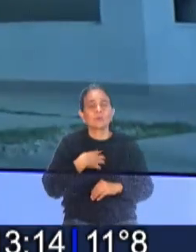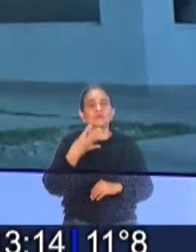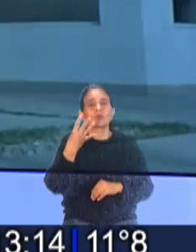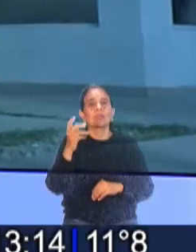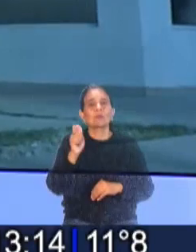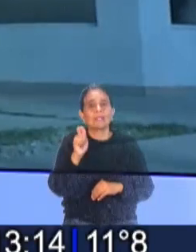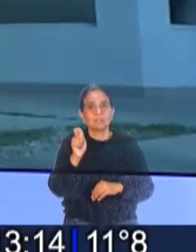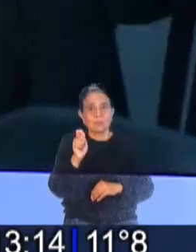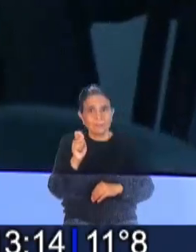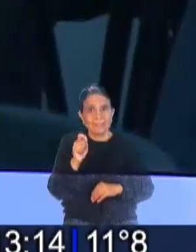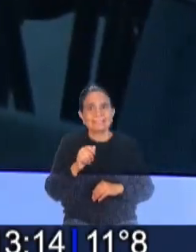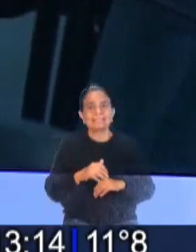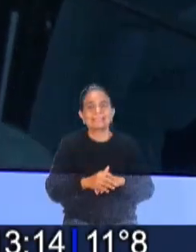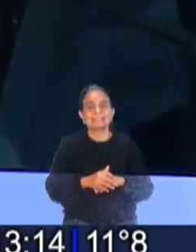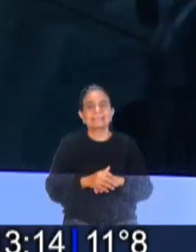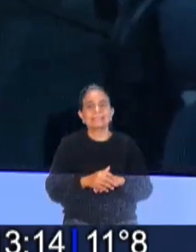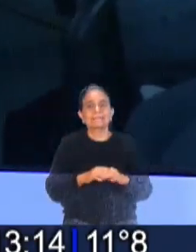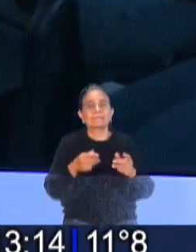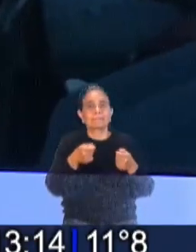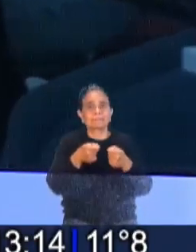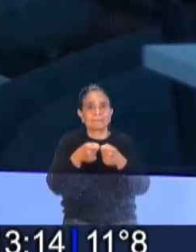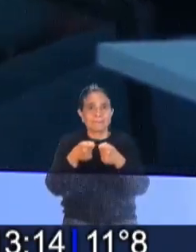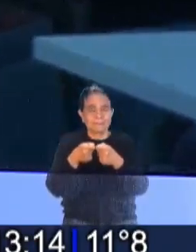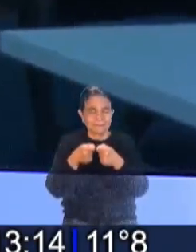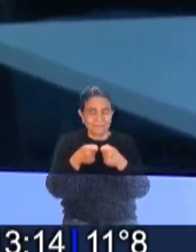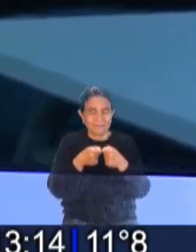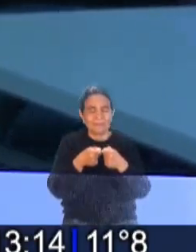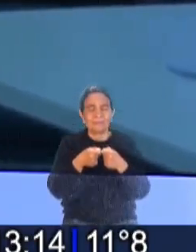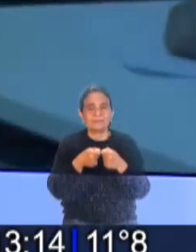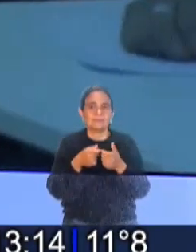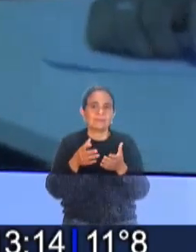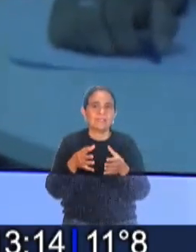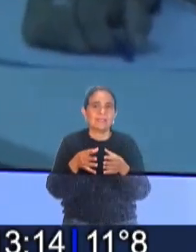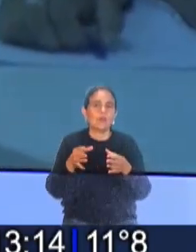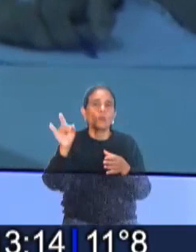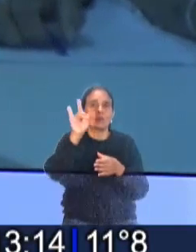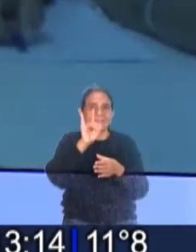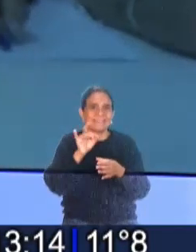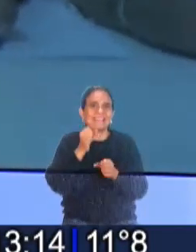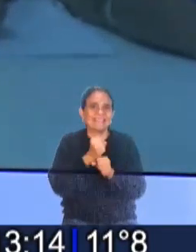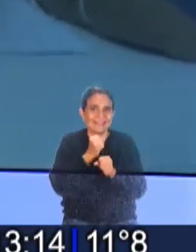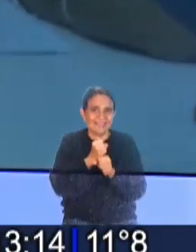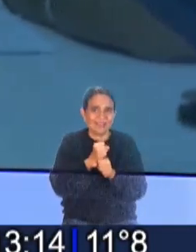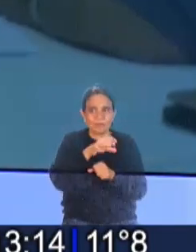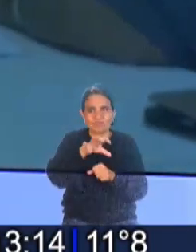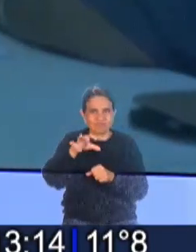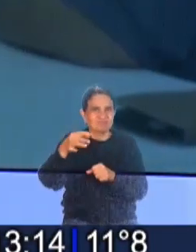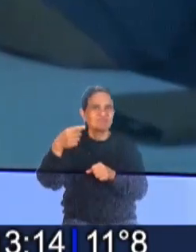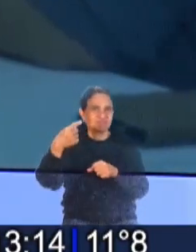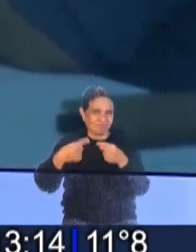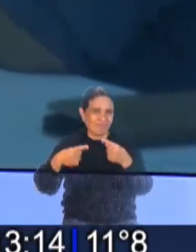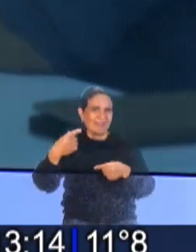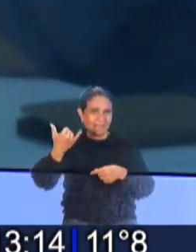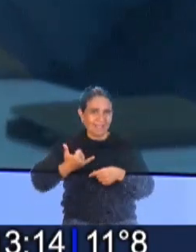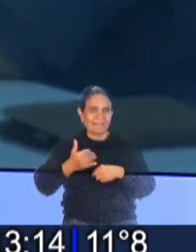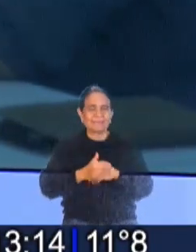en este caso, en las 11 sedes de la Universidad Provincial de Oficios, que tienen diferentes puntos de la provincia. Nosotros dialogamos